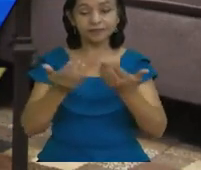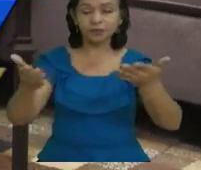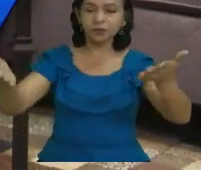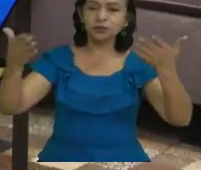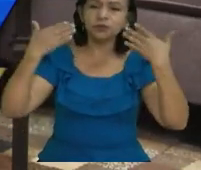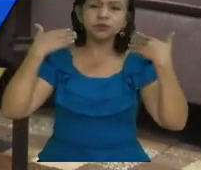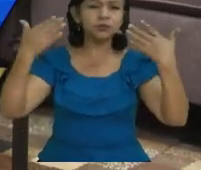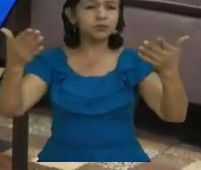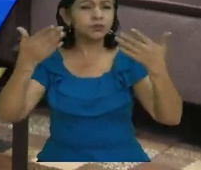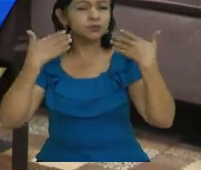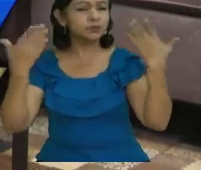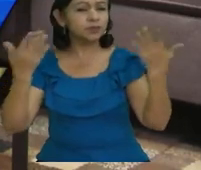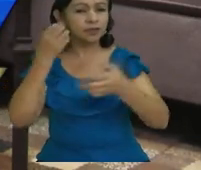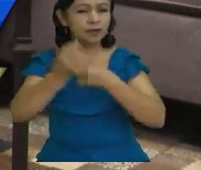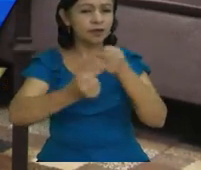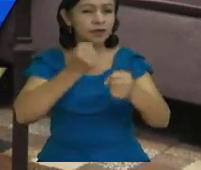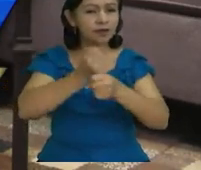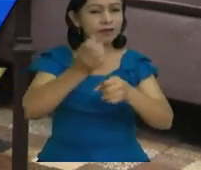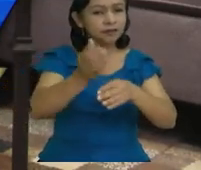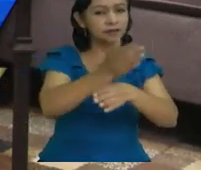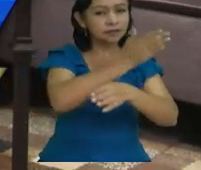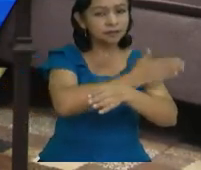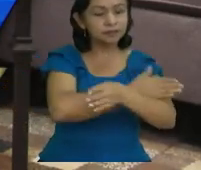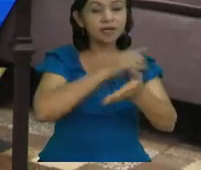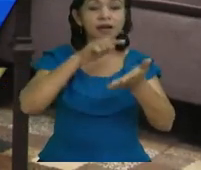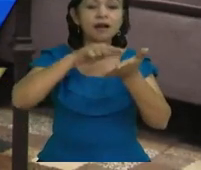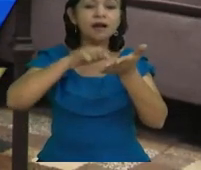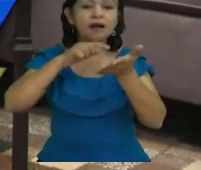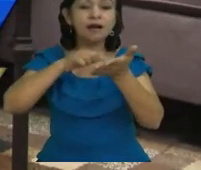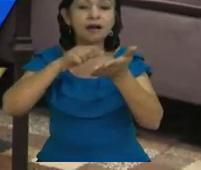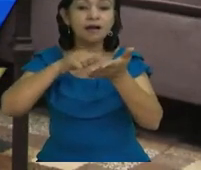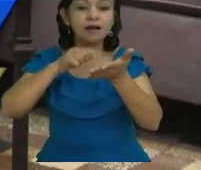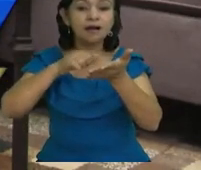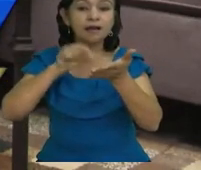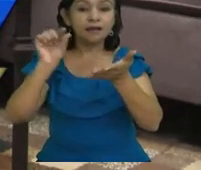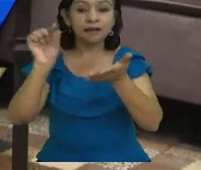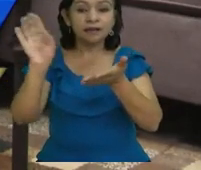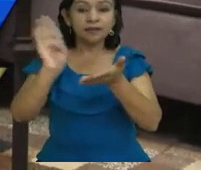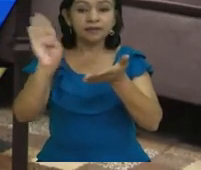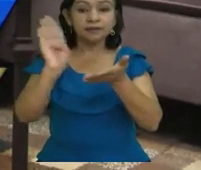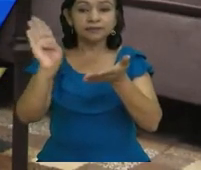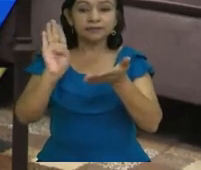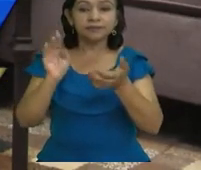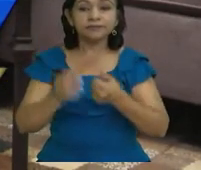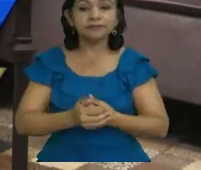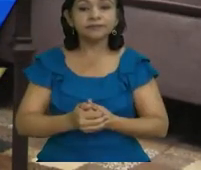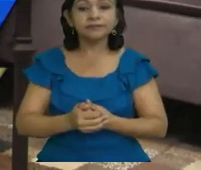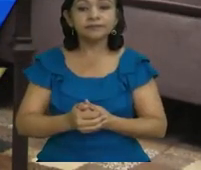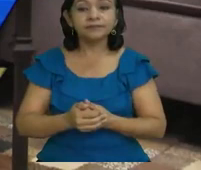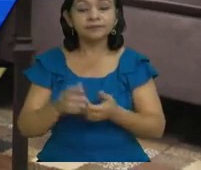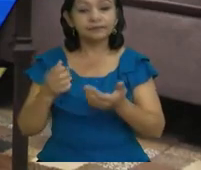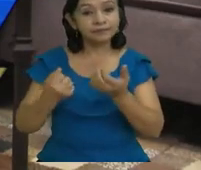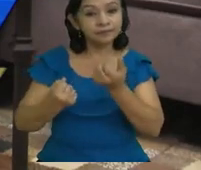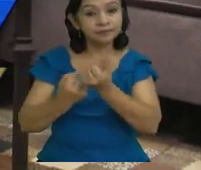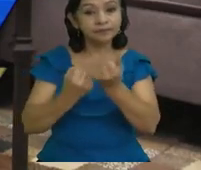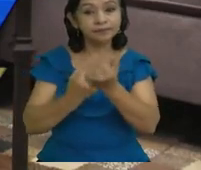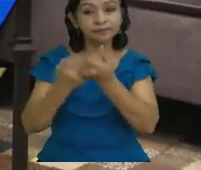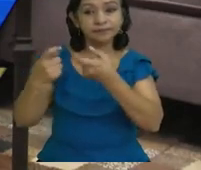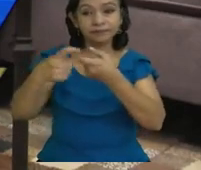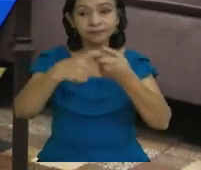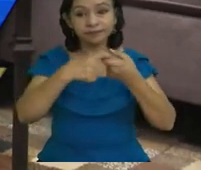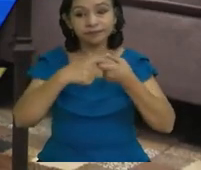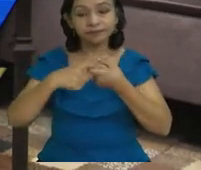climática, el año pasado lanzamos una aplicación de arroz que fue en apoyo, en coordinación